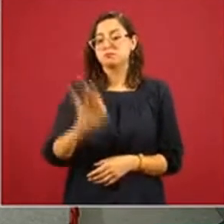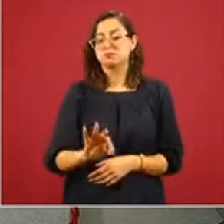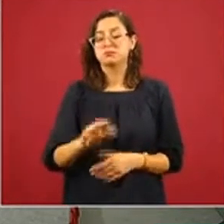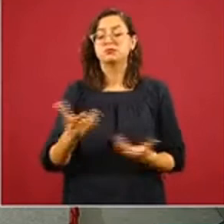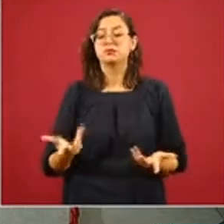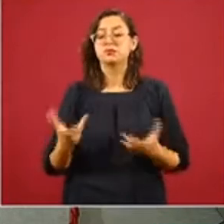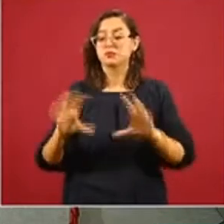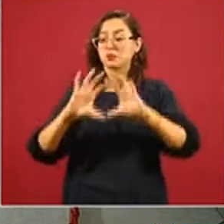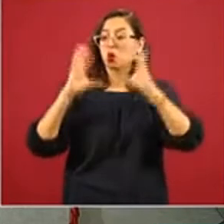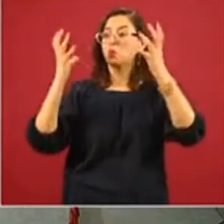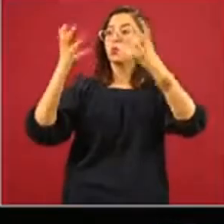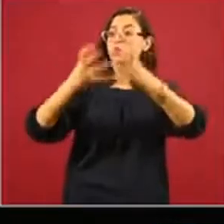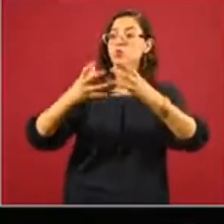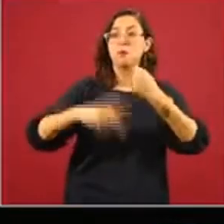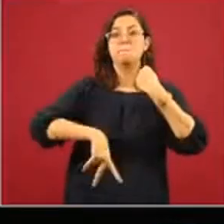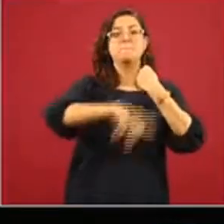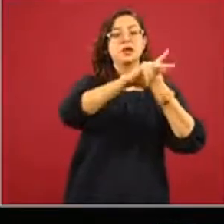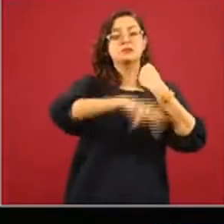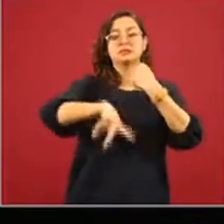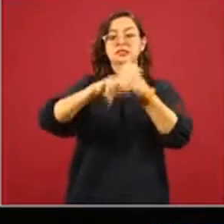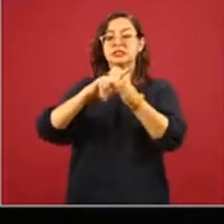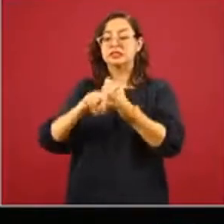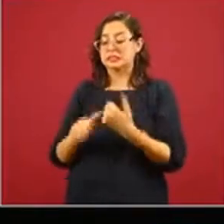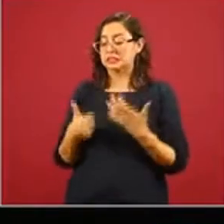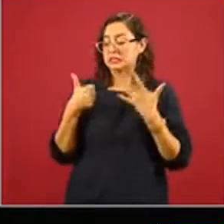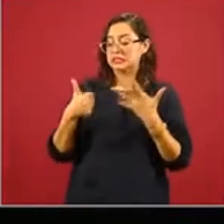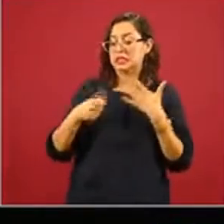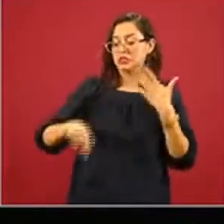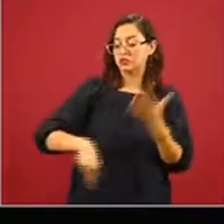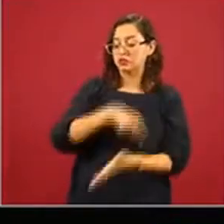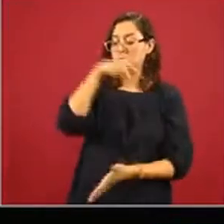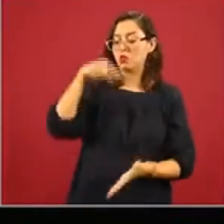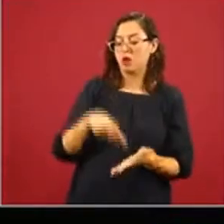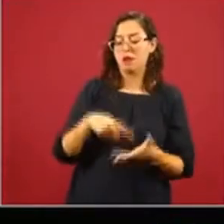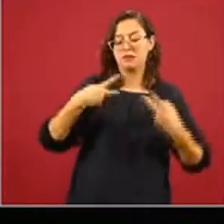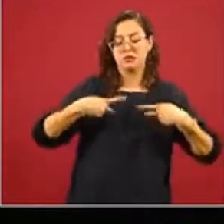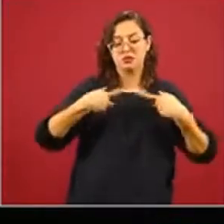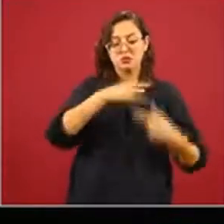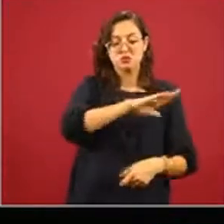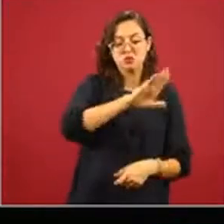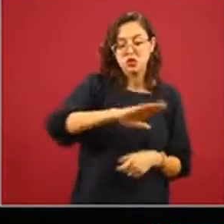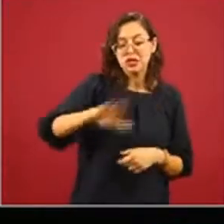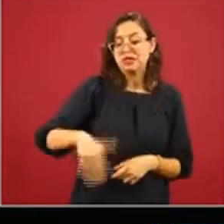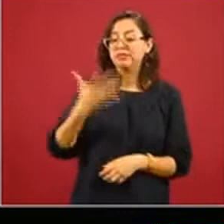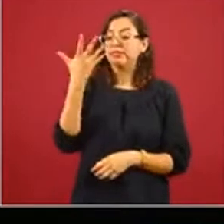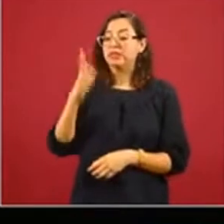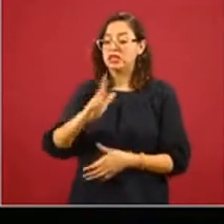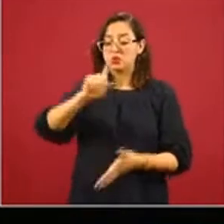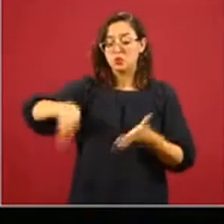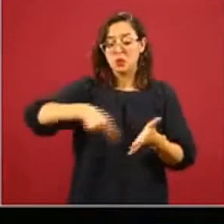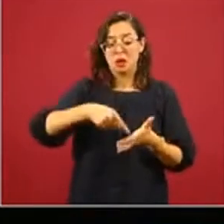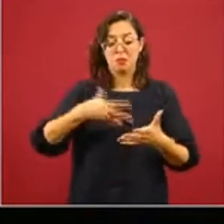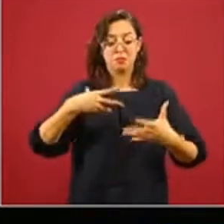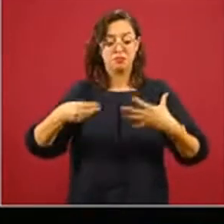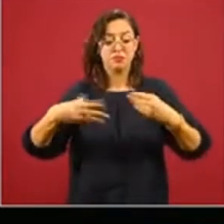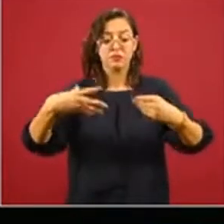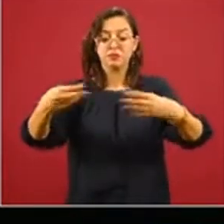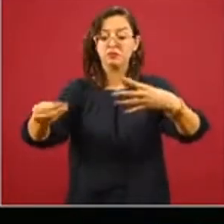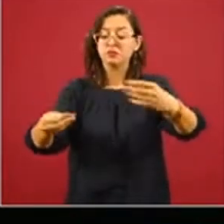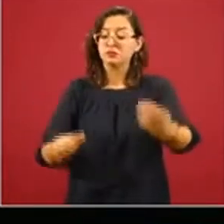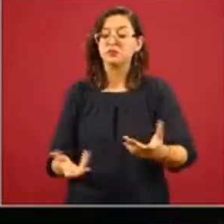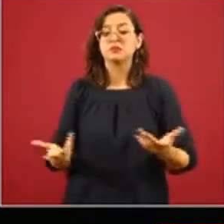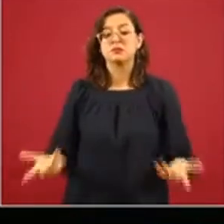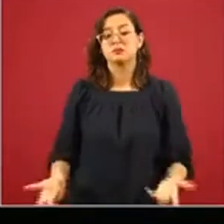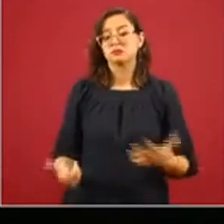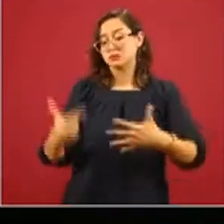sexto mundial en fallecidos y ya alcanzó el 10º lugar en contagios y lamentablemente seguimos creciendo en una lista que